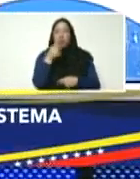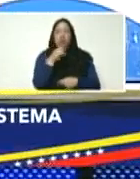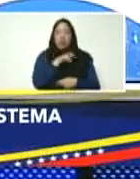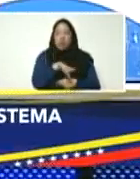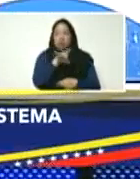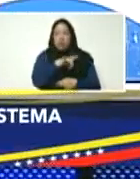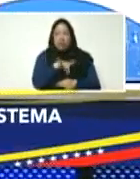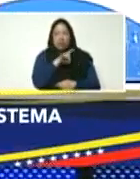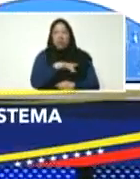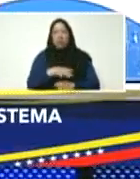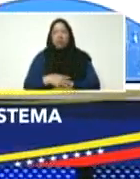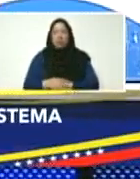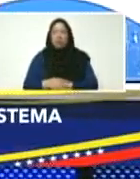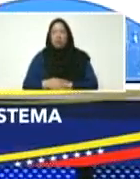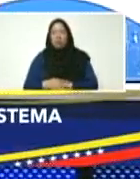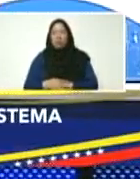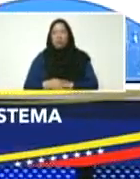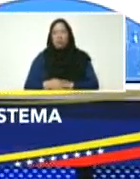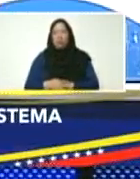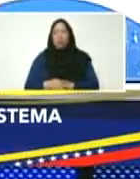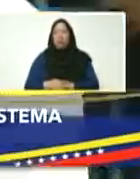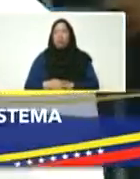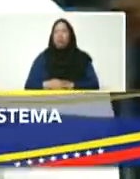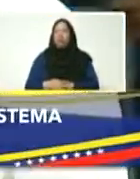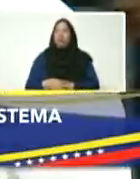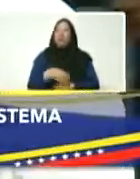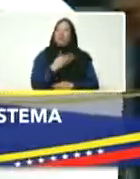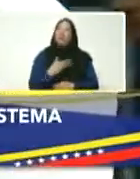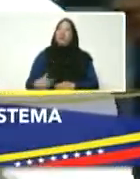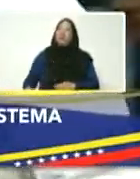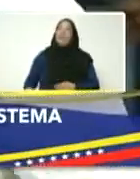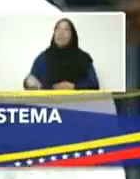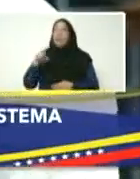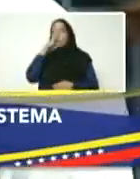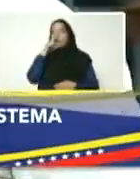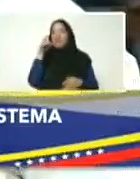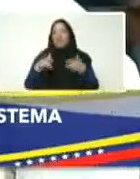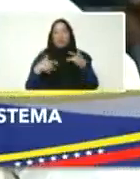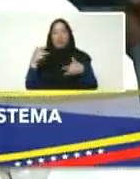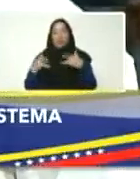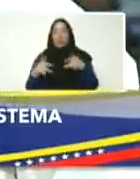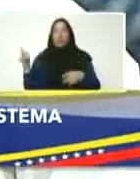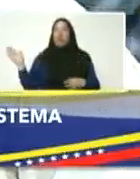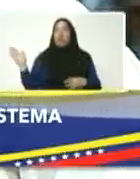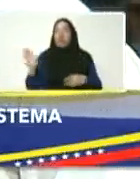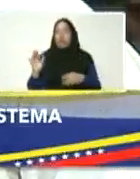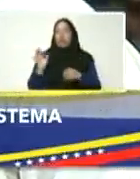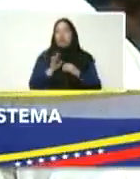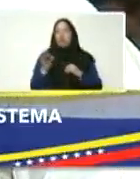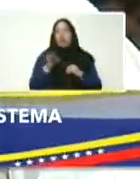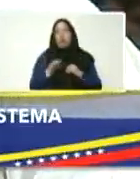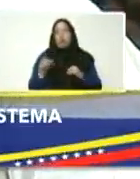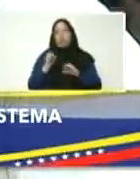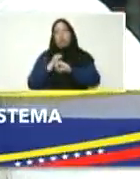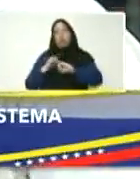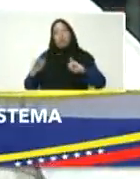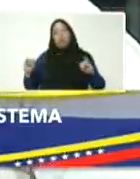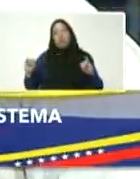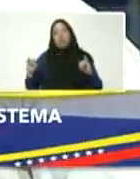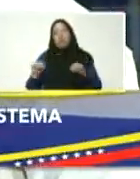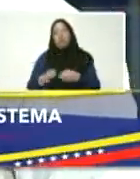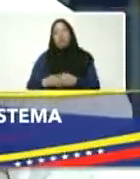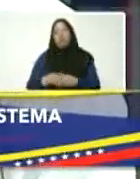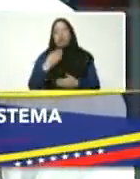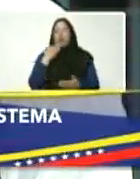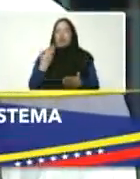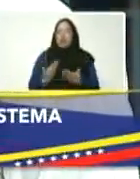¿Cuál es la actividad diaria? Bienvenido. Bueno, presidente, primero dar la bienvenida a nuestro heroico municipio Independencia y agradecer por